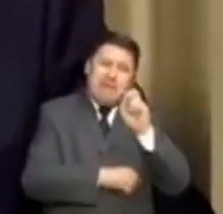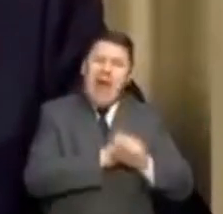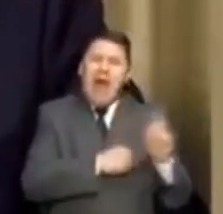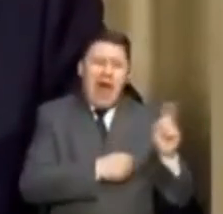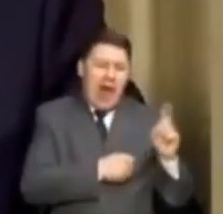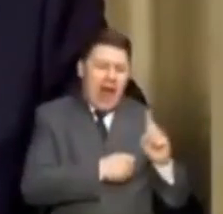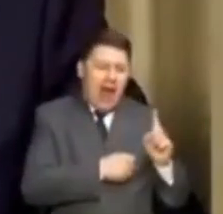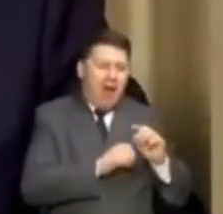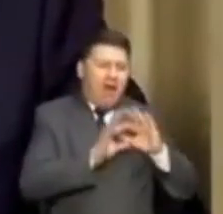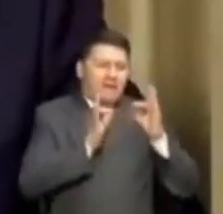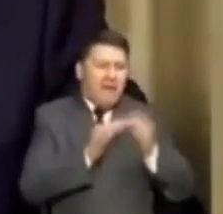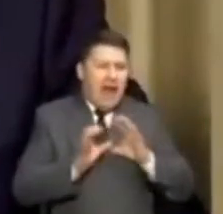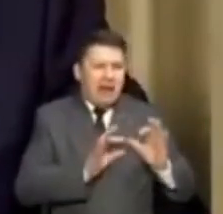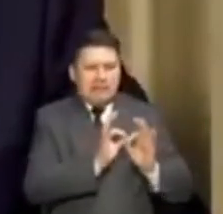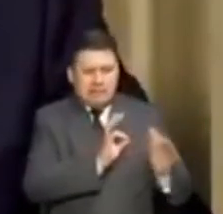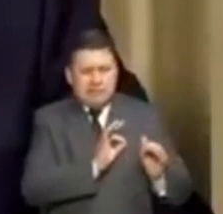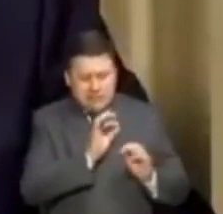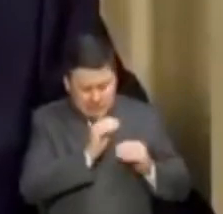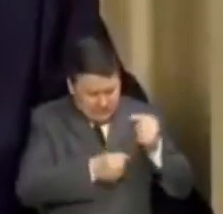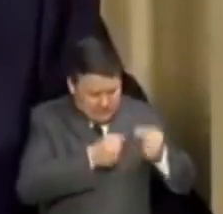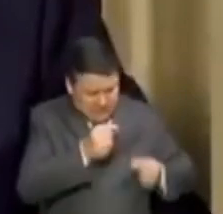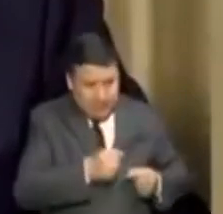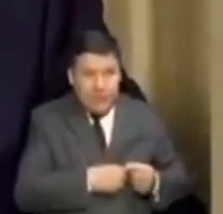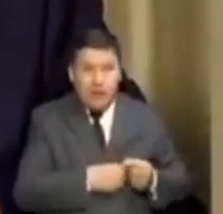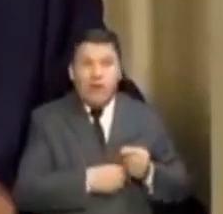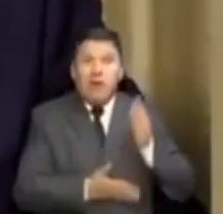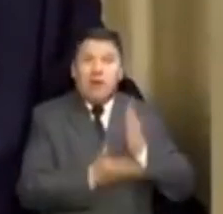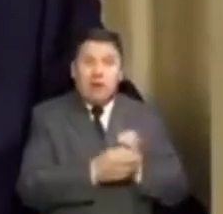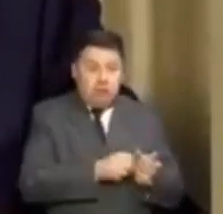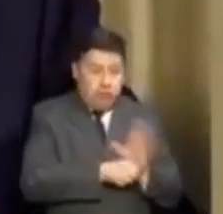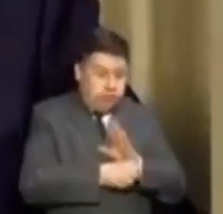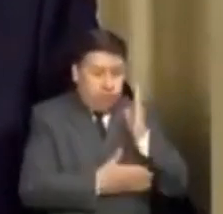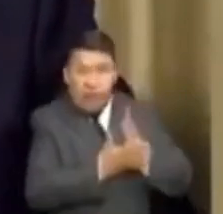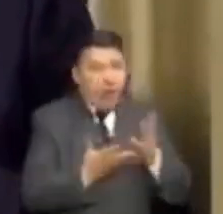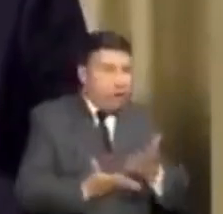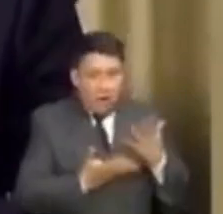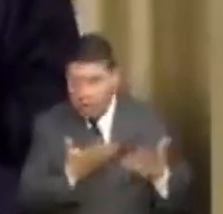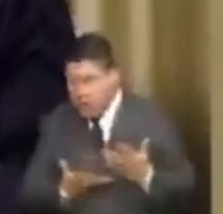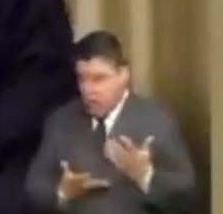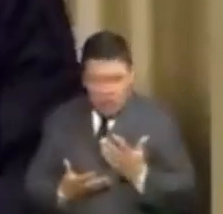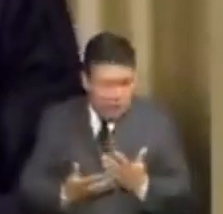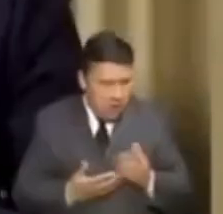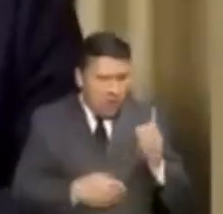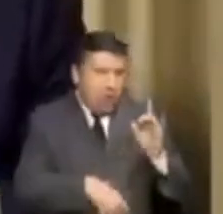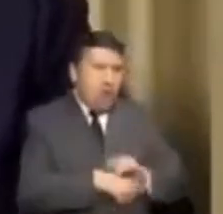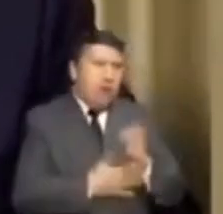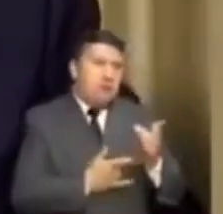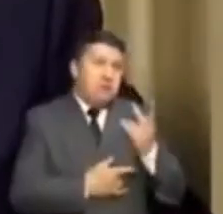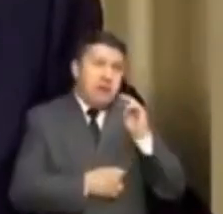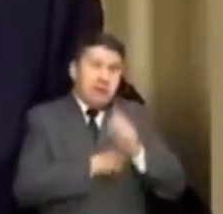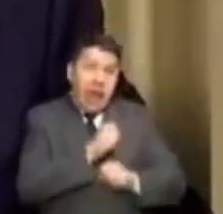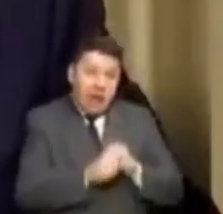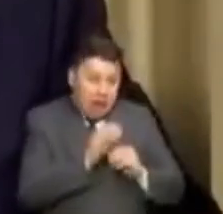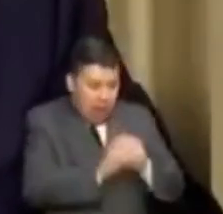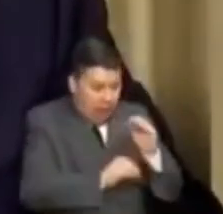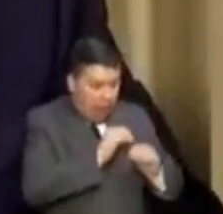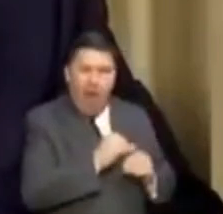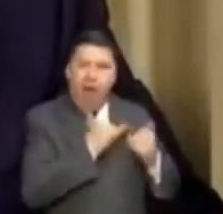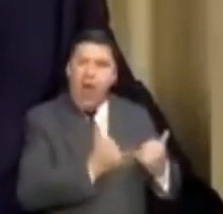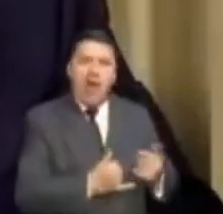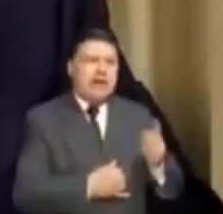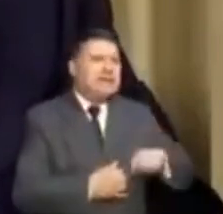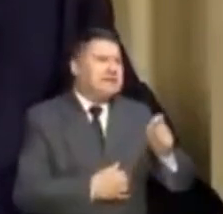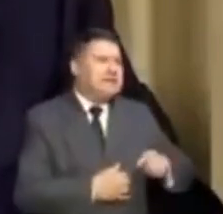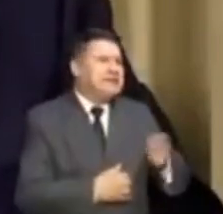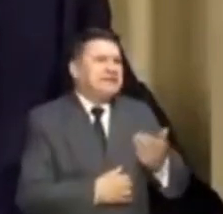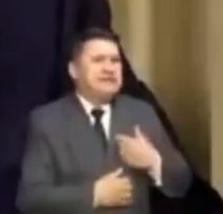acción. Por supuesto, en la pandemia no teníamos 20 años para llegarles a muchos hogares que no están en programas sociales, pero que ahorita